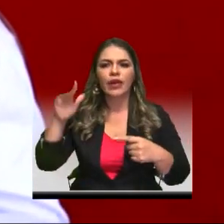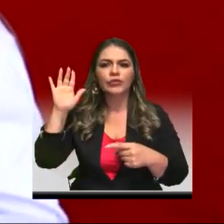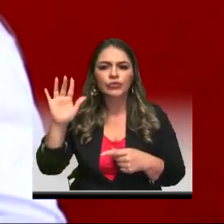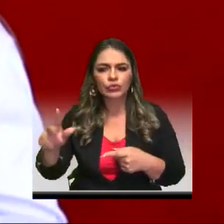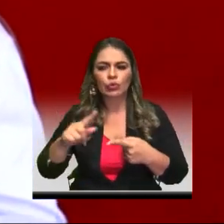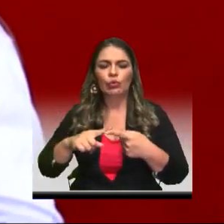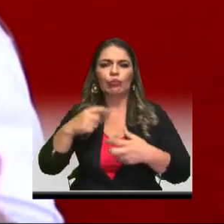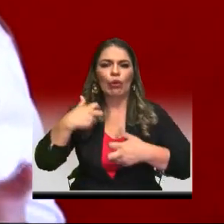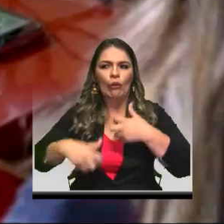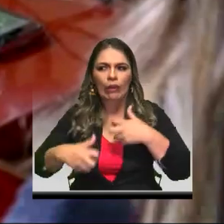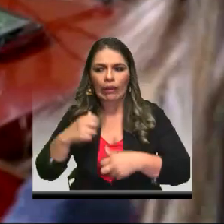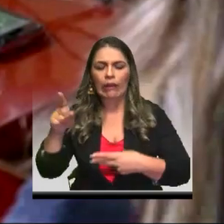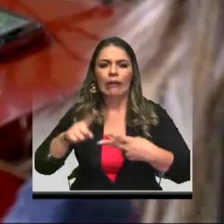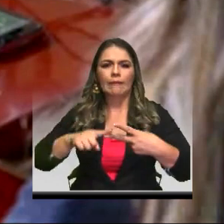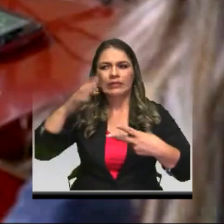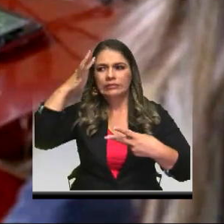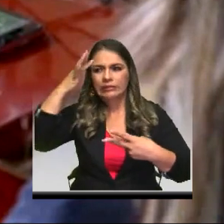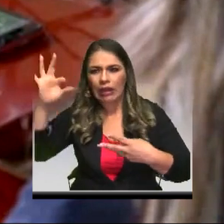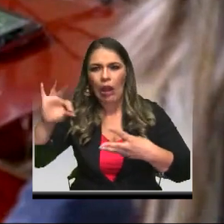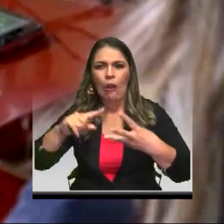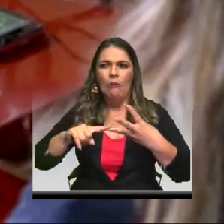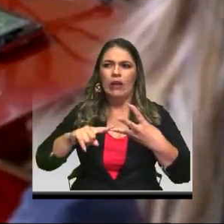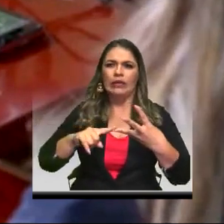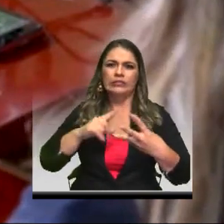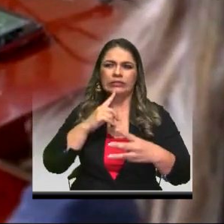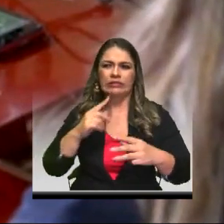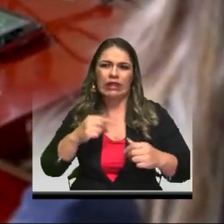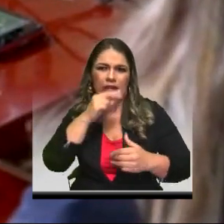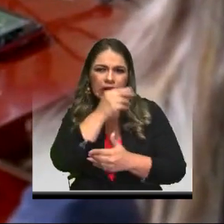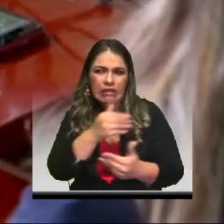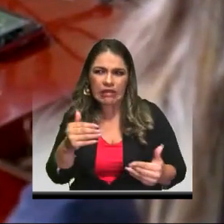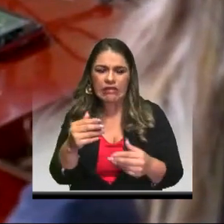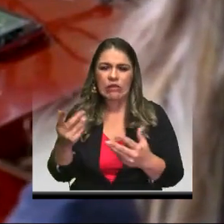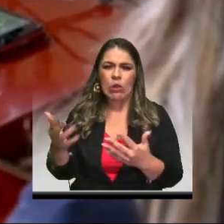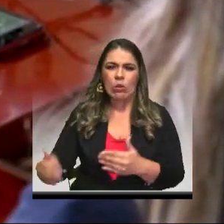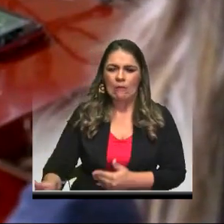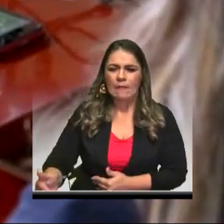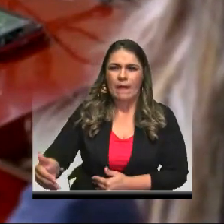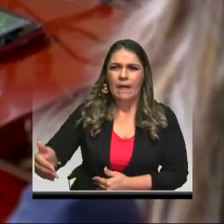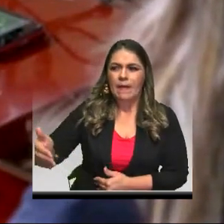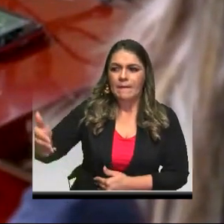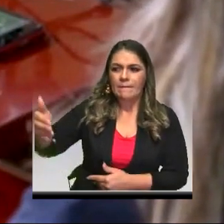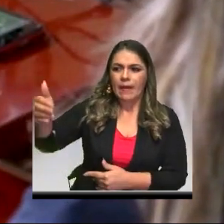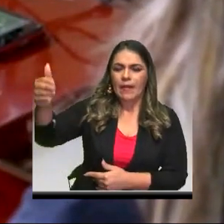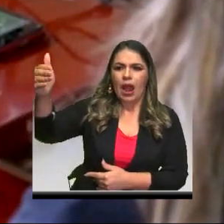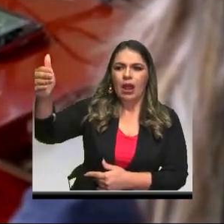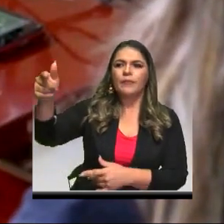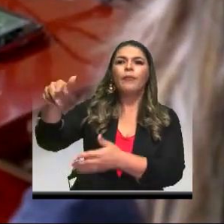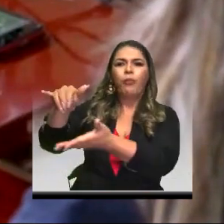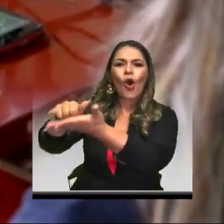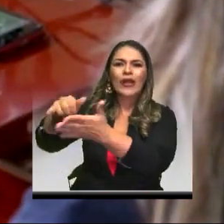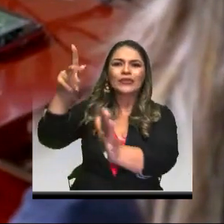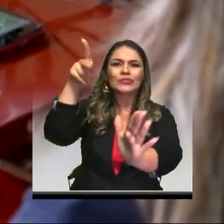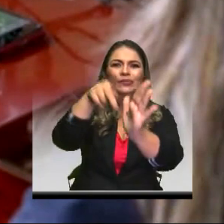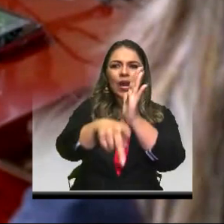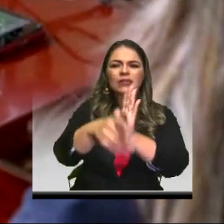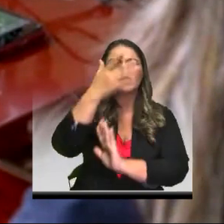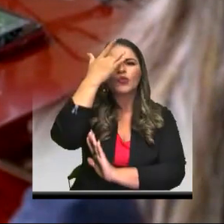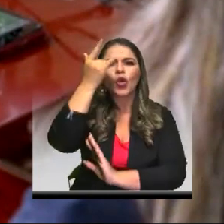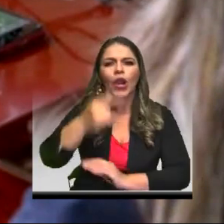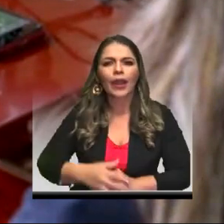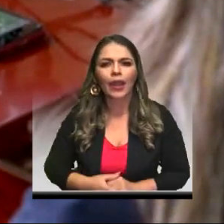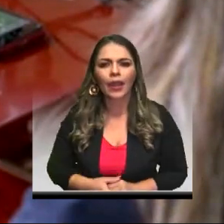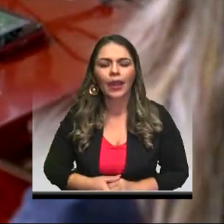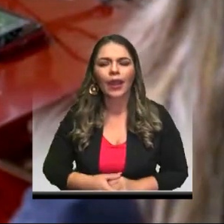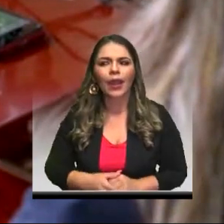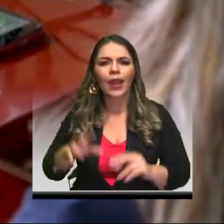llevaron a decidir, ¿no?, comportarse violentamente y llevar a cabo un crimen. Y cuando yo me doy cuenta